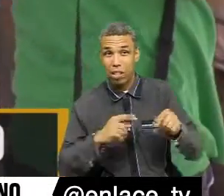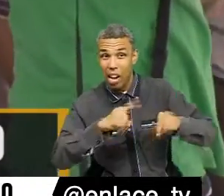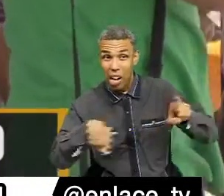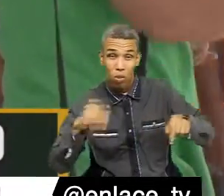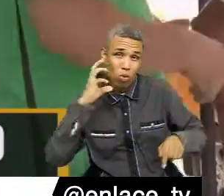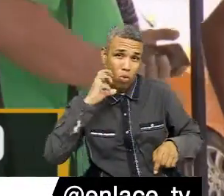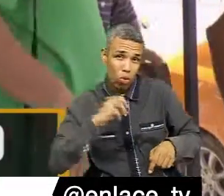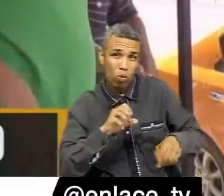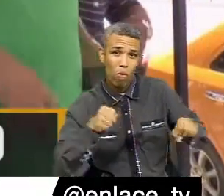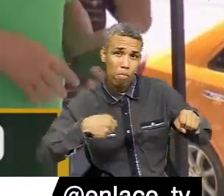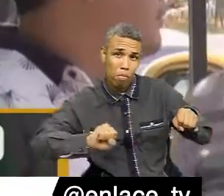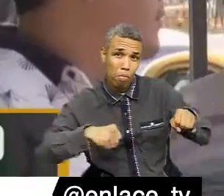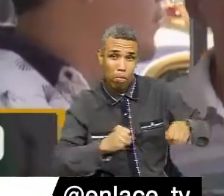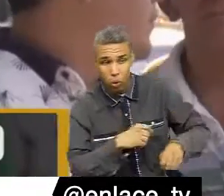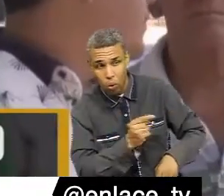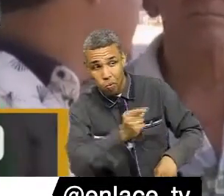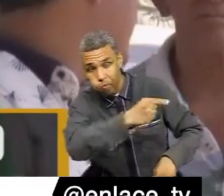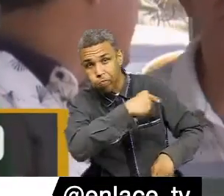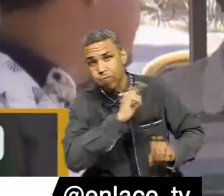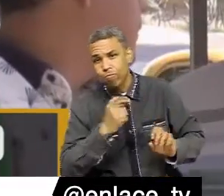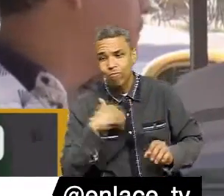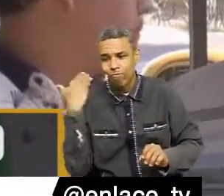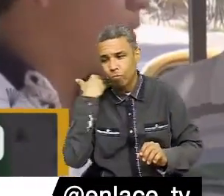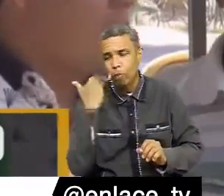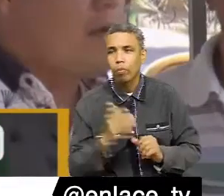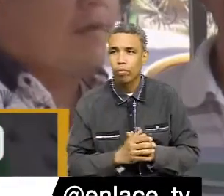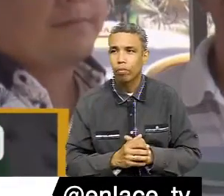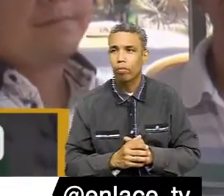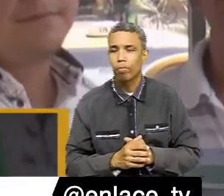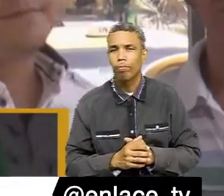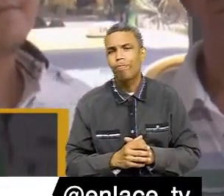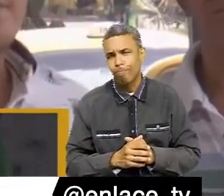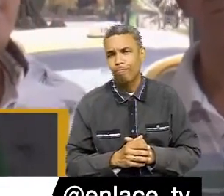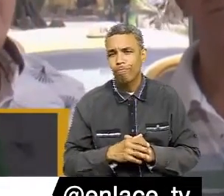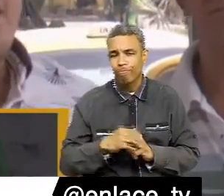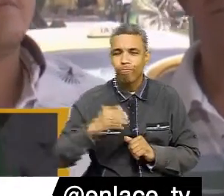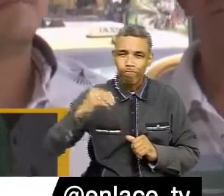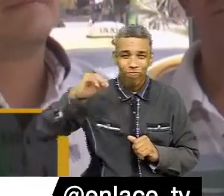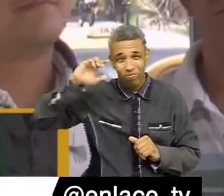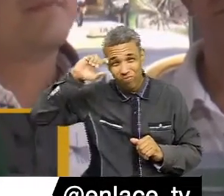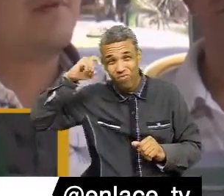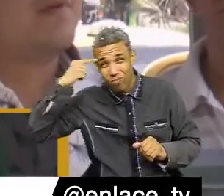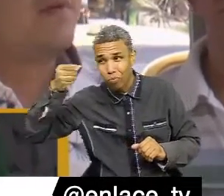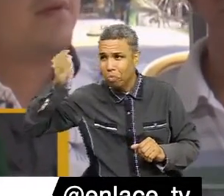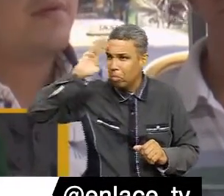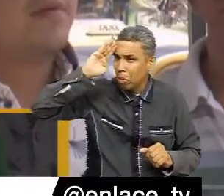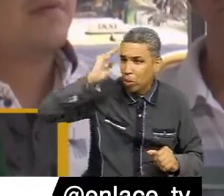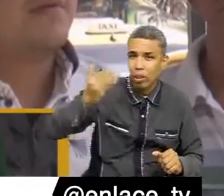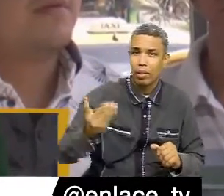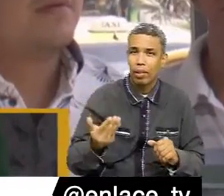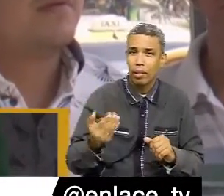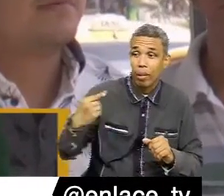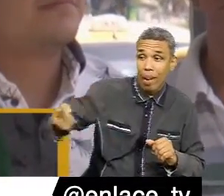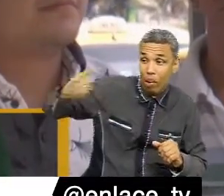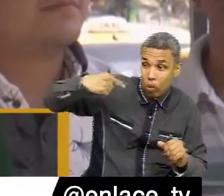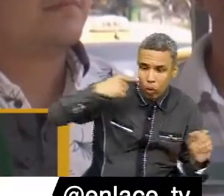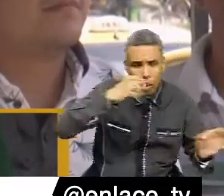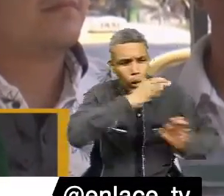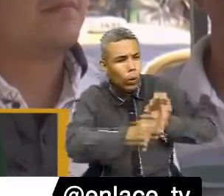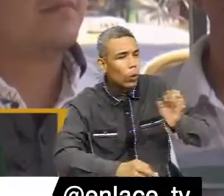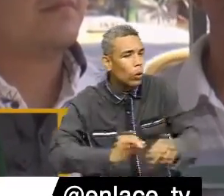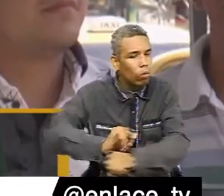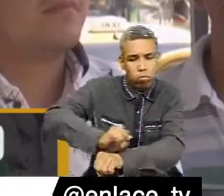Preocupante eso, porque las autoridades en el momento no han hecho los controles que realmente tienen que hacer para proteger no solamente el gremio transportador.